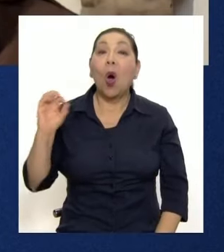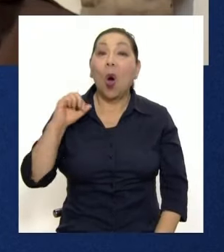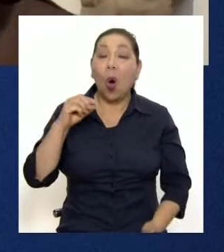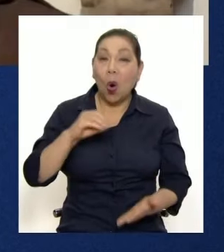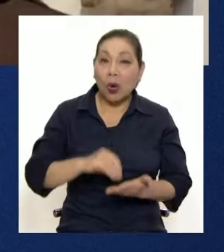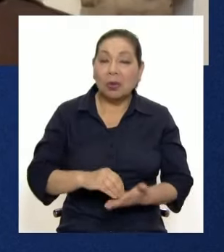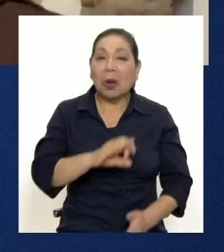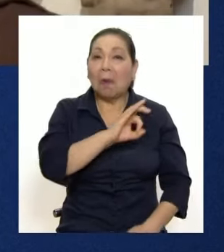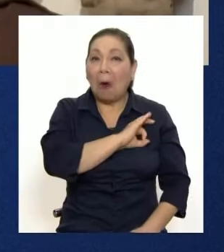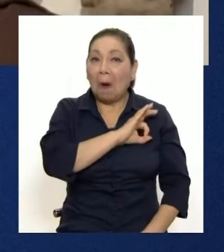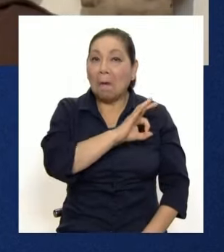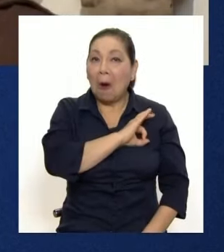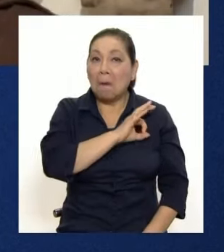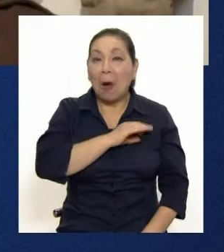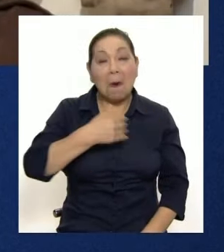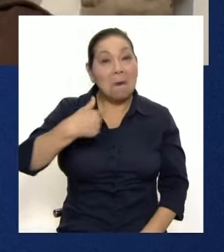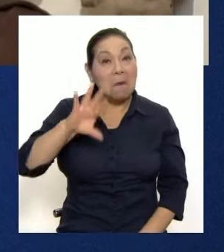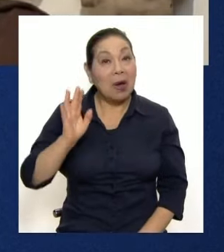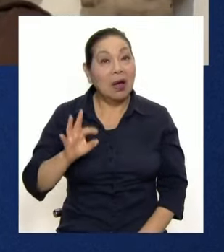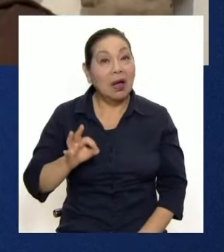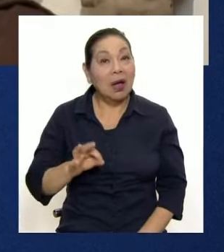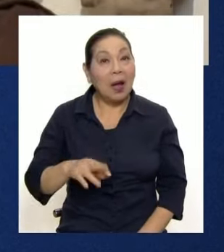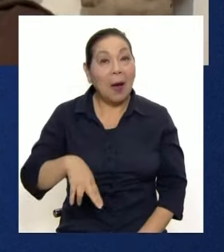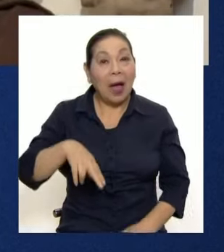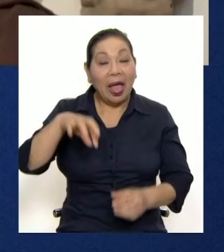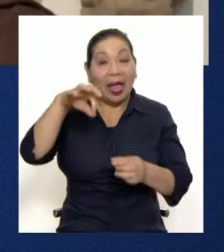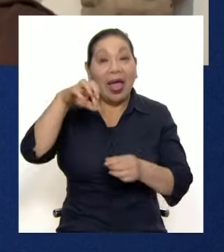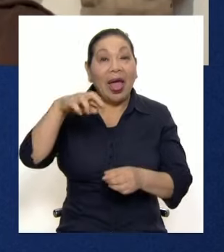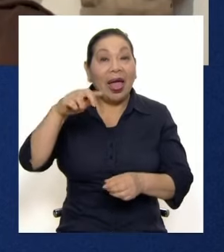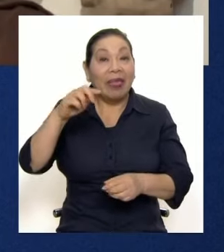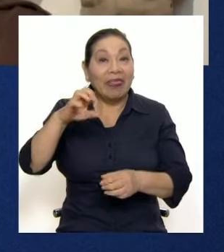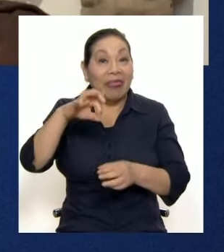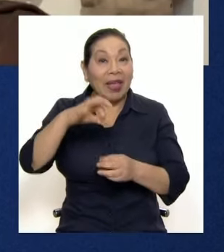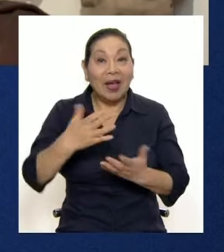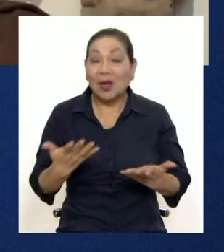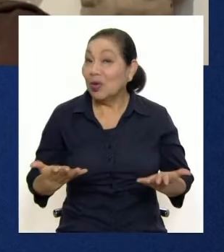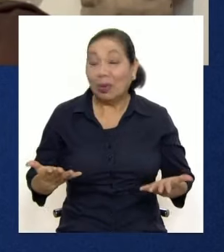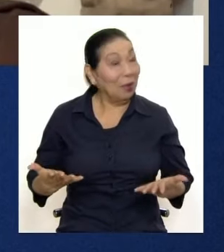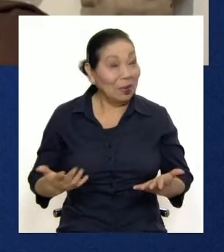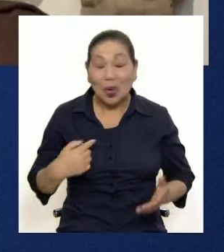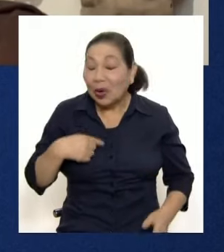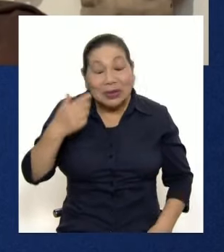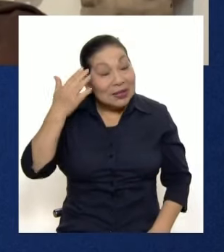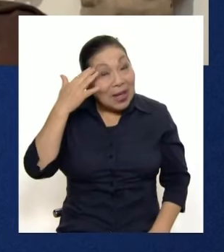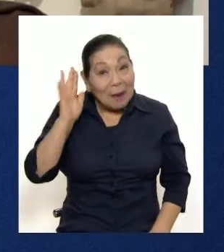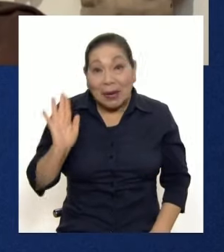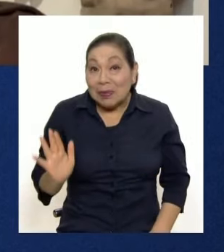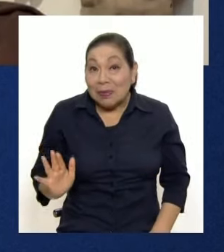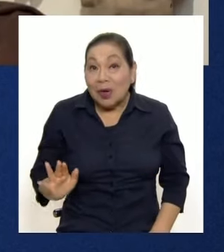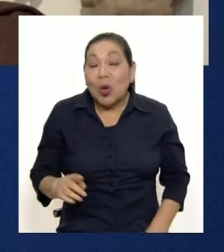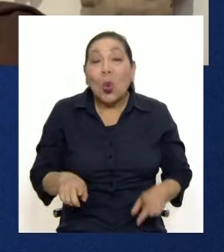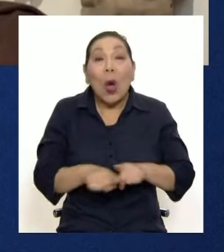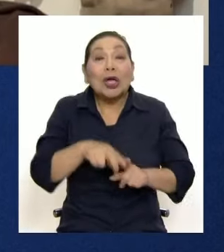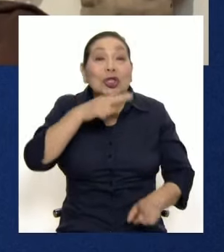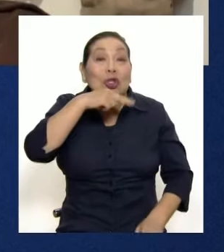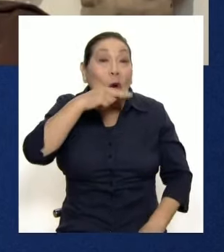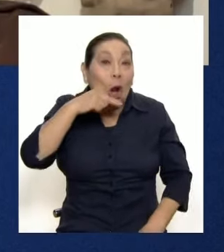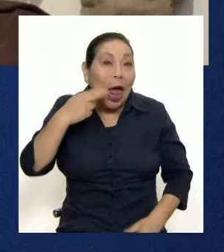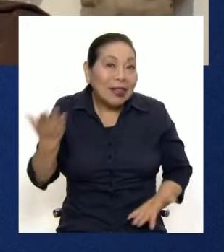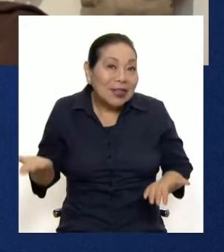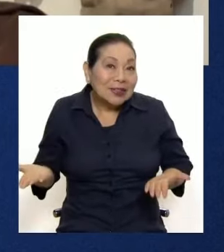medallas más es el té peruano de pronto No acá no nos damos cuenta pero así como el chocolate